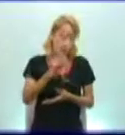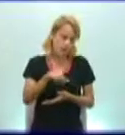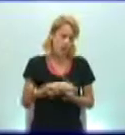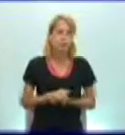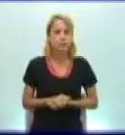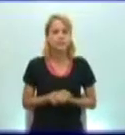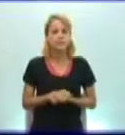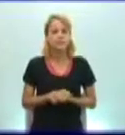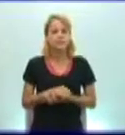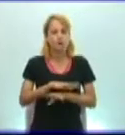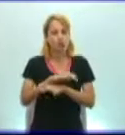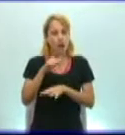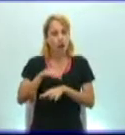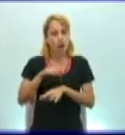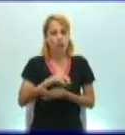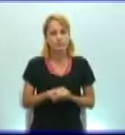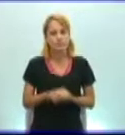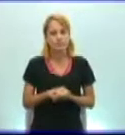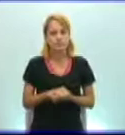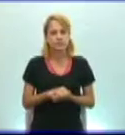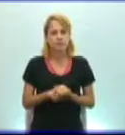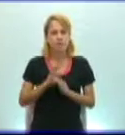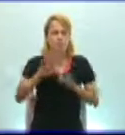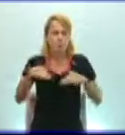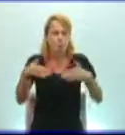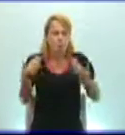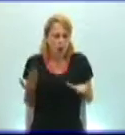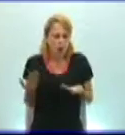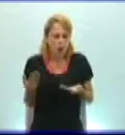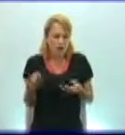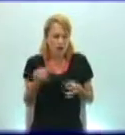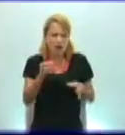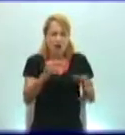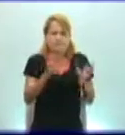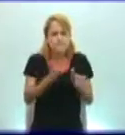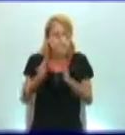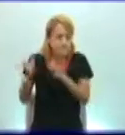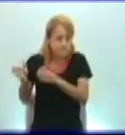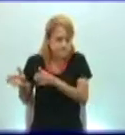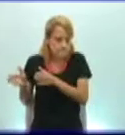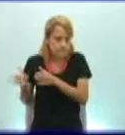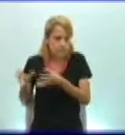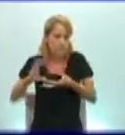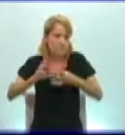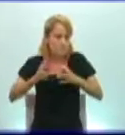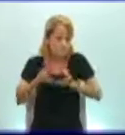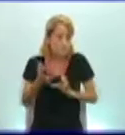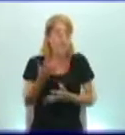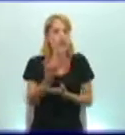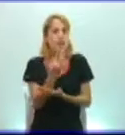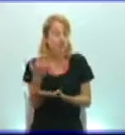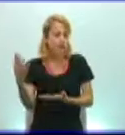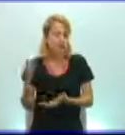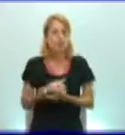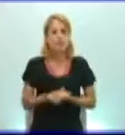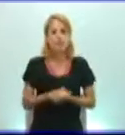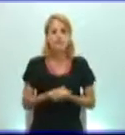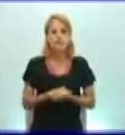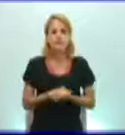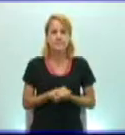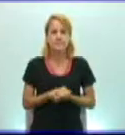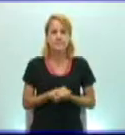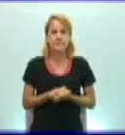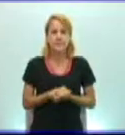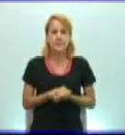Ahora, ¿cuáles son los órganos que componen a una planta? Para conocer